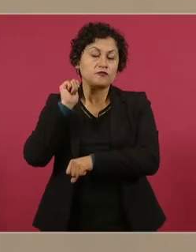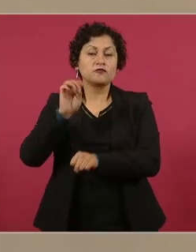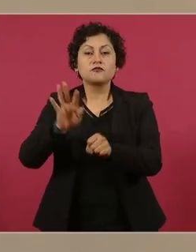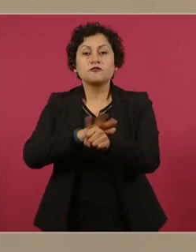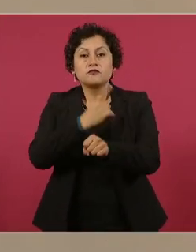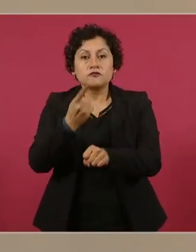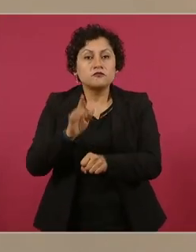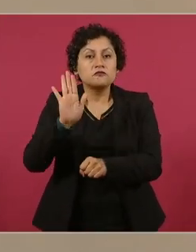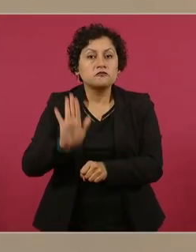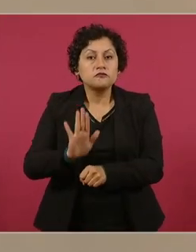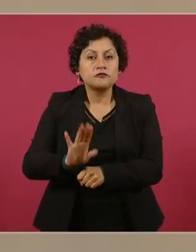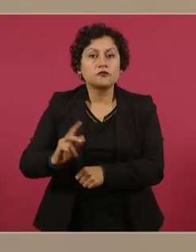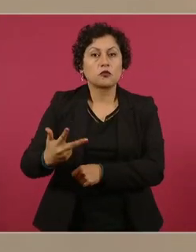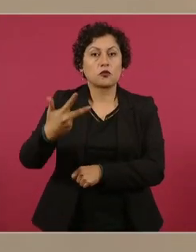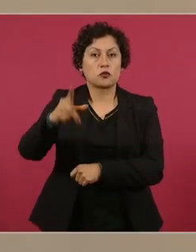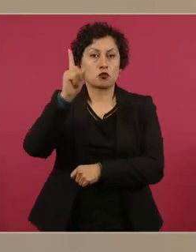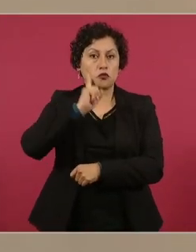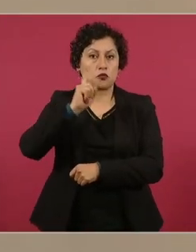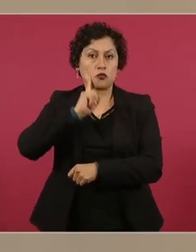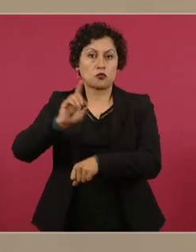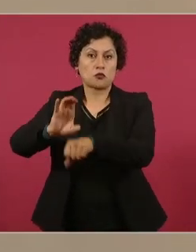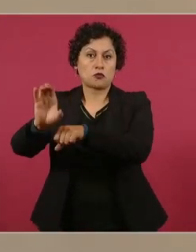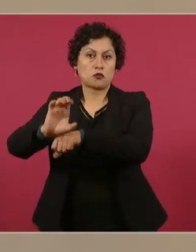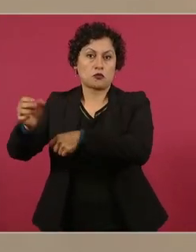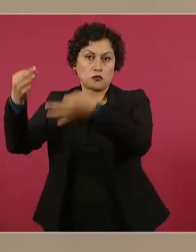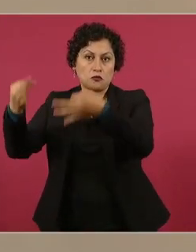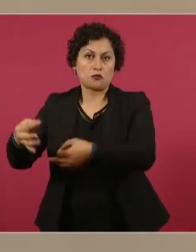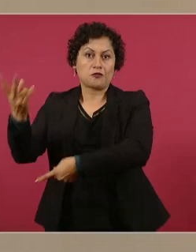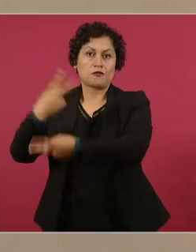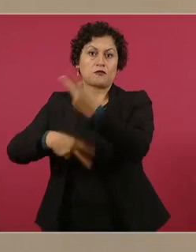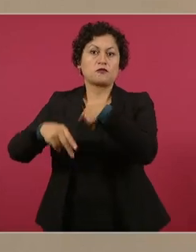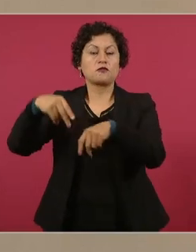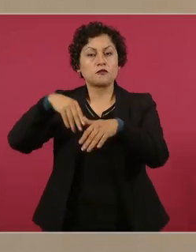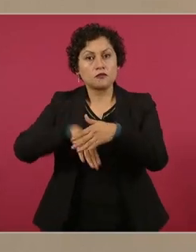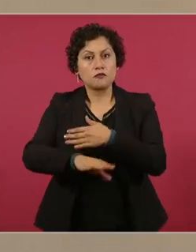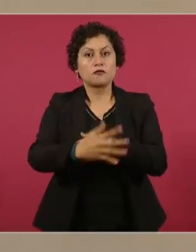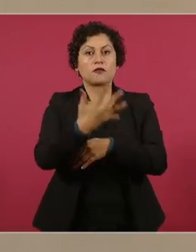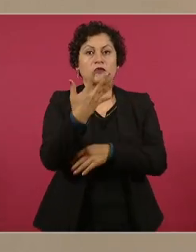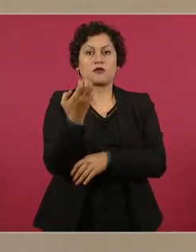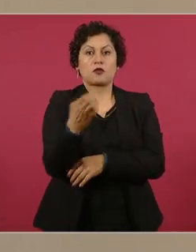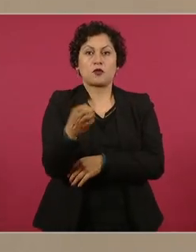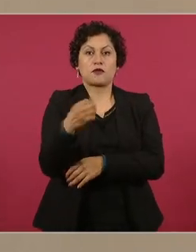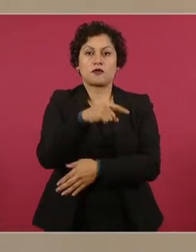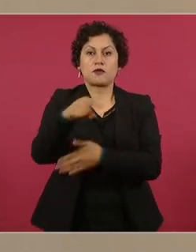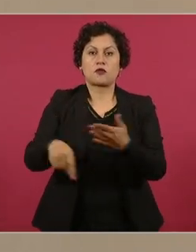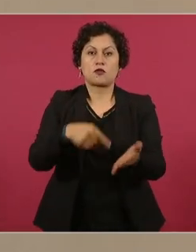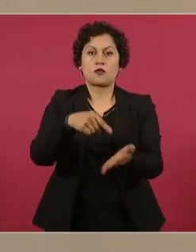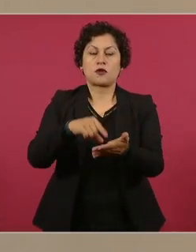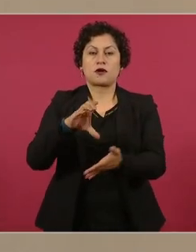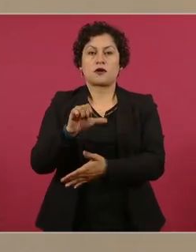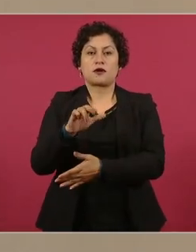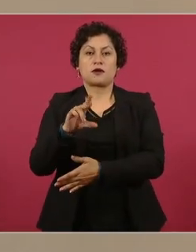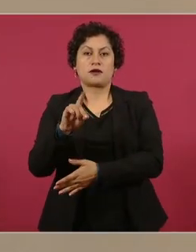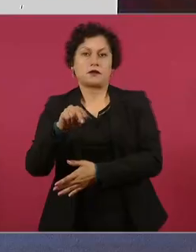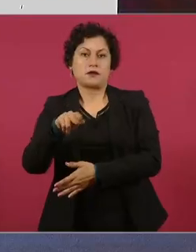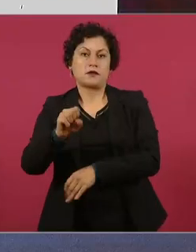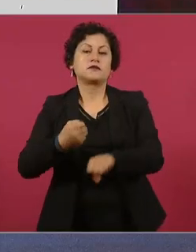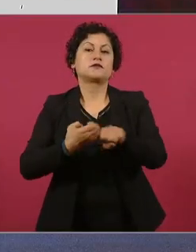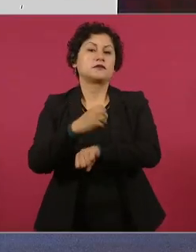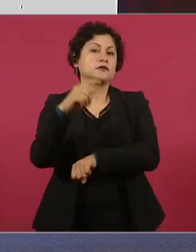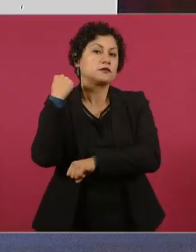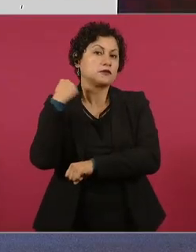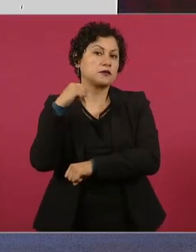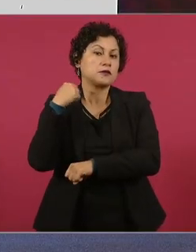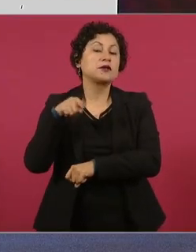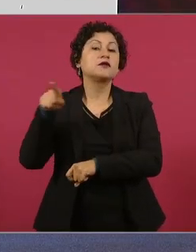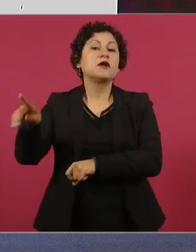de nacionalidad colombiana que habían acudido a una fiesta el 5 de enero en Cárdenas, Tabasco. De inmediato la Fiscalía